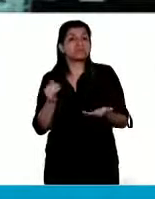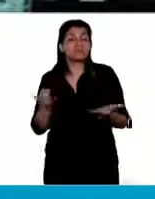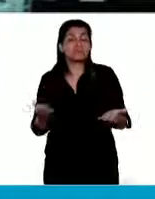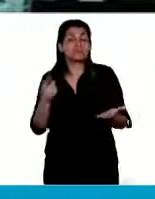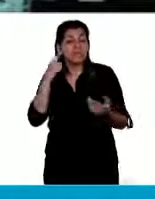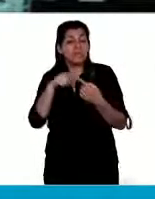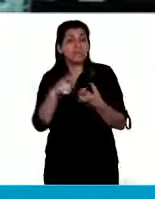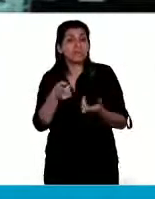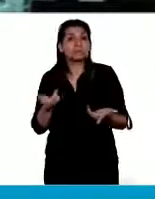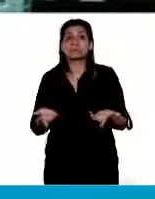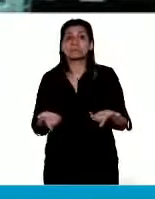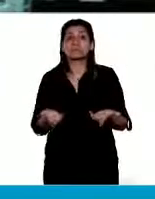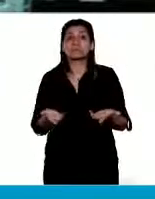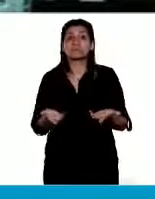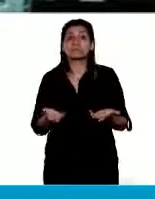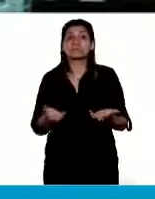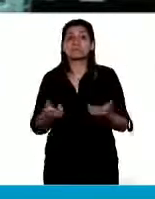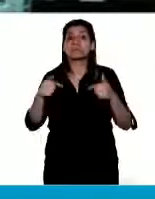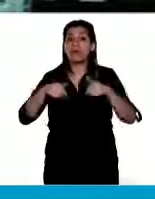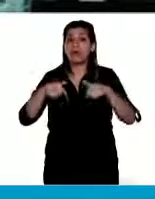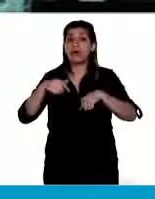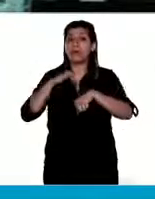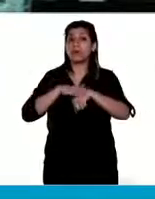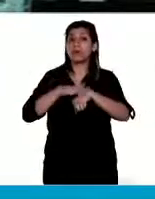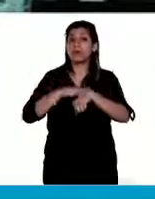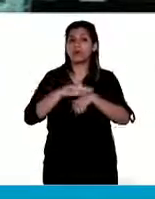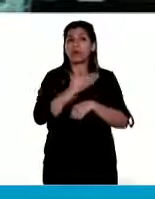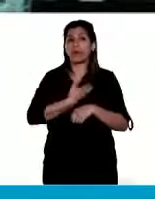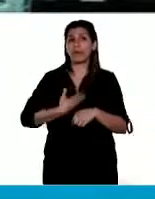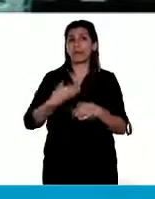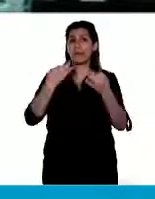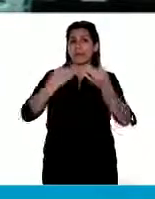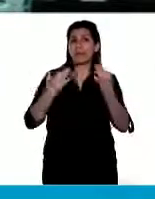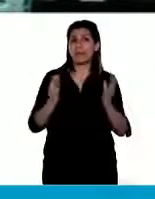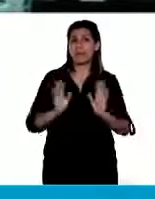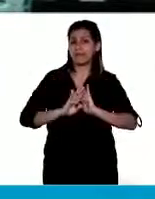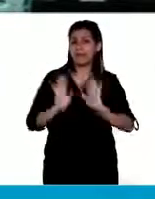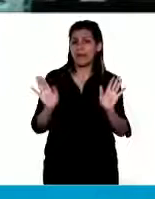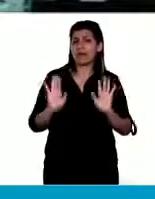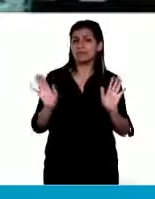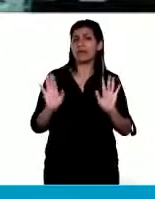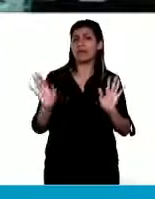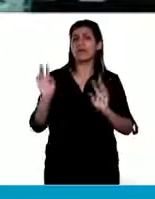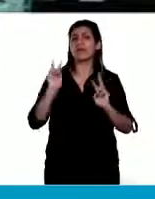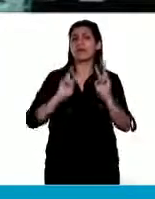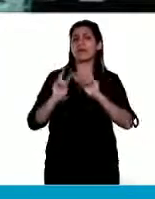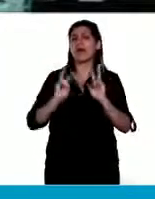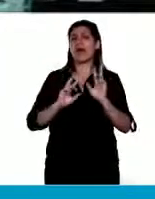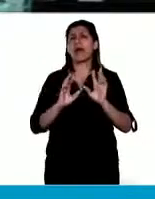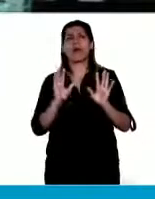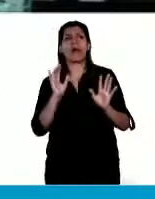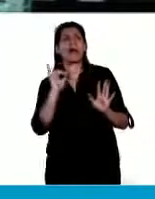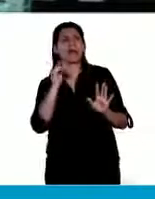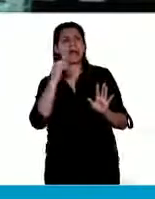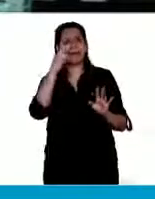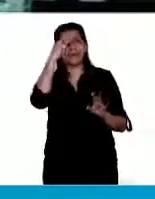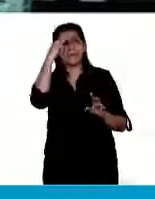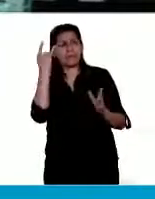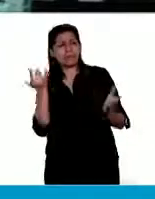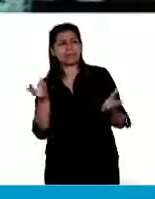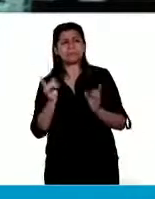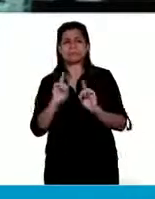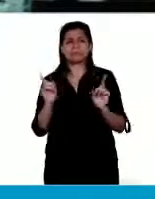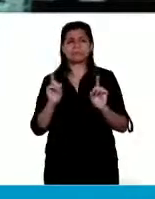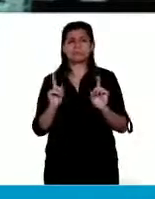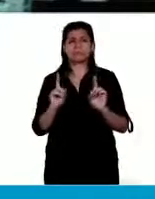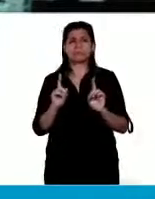presidente, nosotros decimos que es hora de gobernar y dejar de buscar excusas, porque la excusa no es la